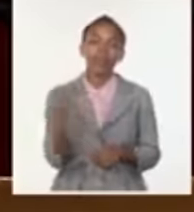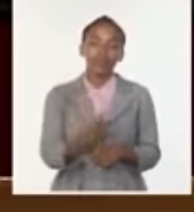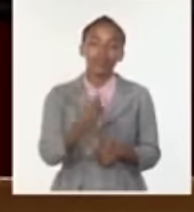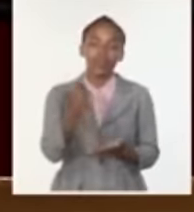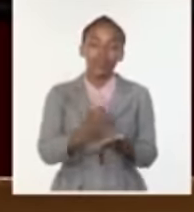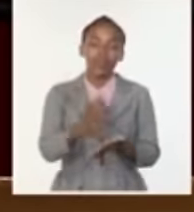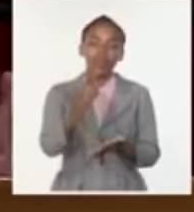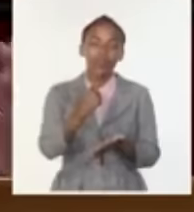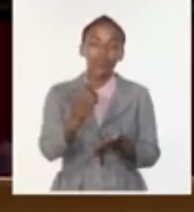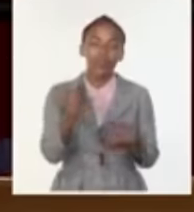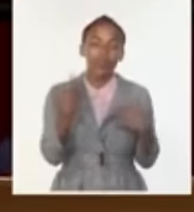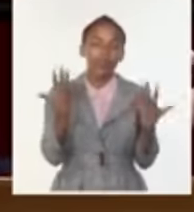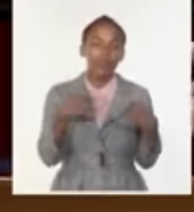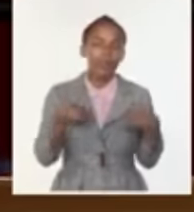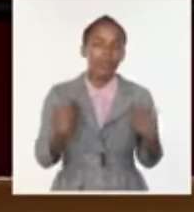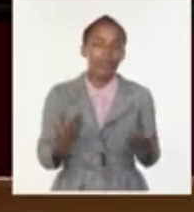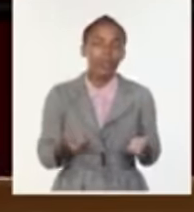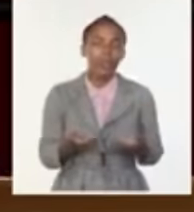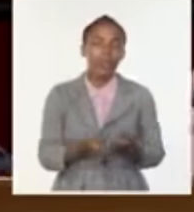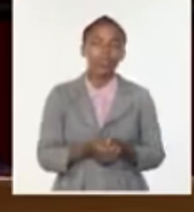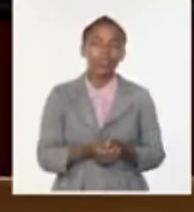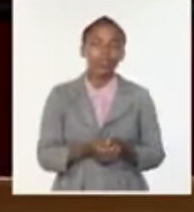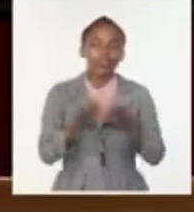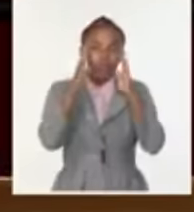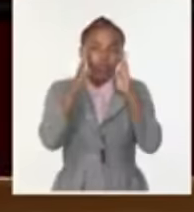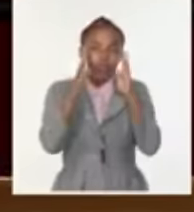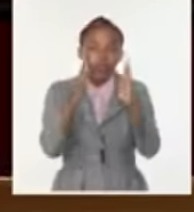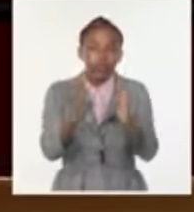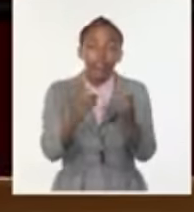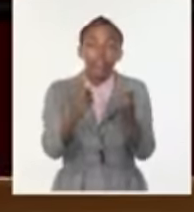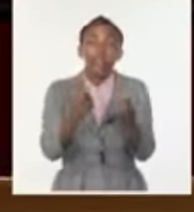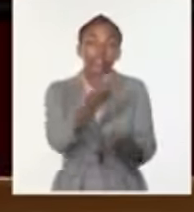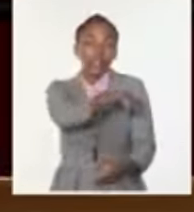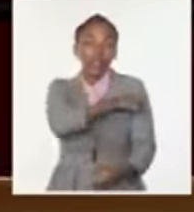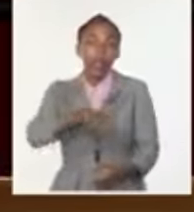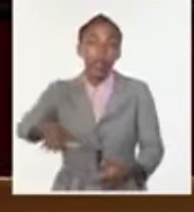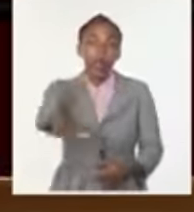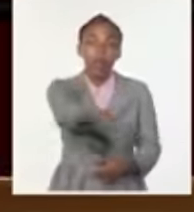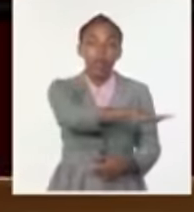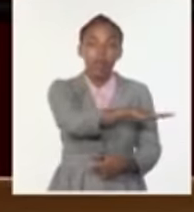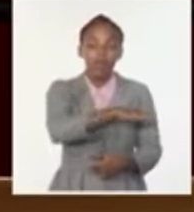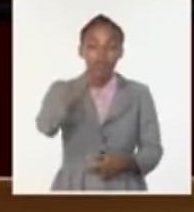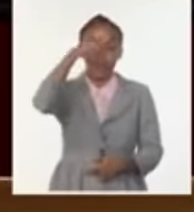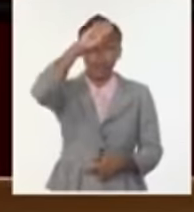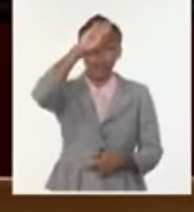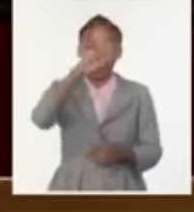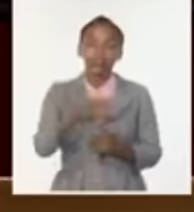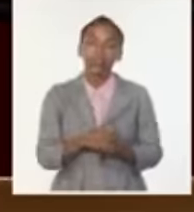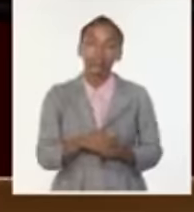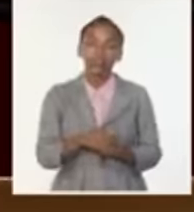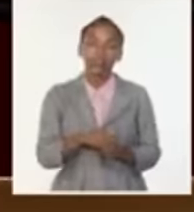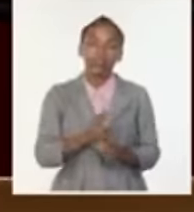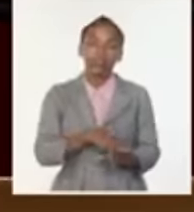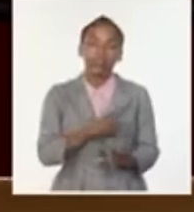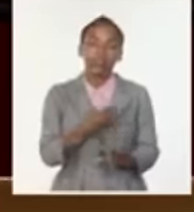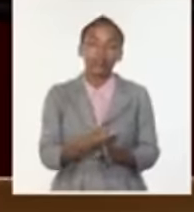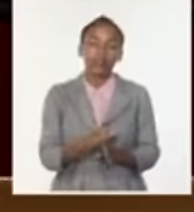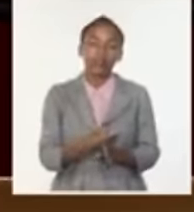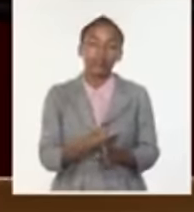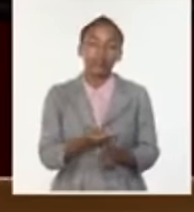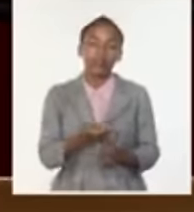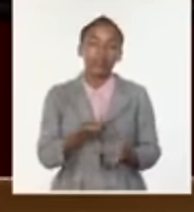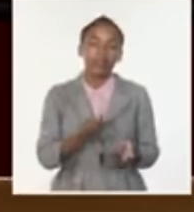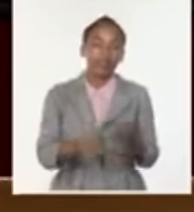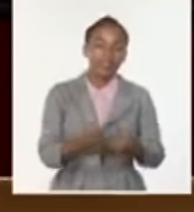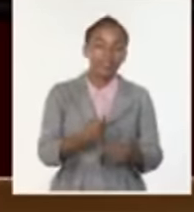social principal en función de las cosas que le hace falta al país producir. Y después chiquitico, en el secundario decía comercializando, al